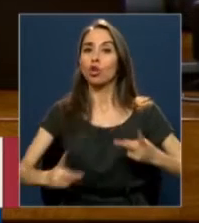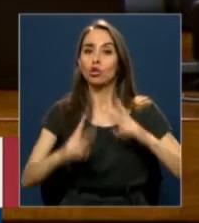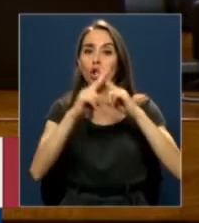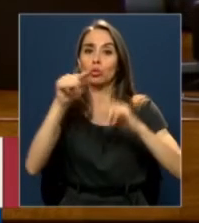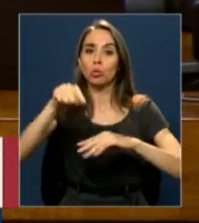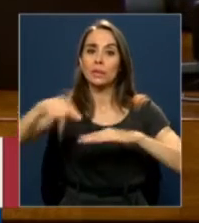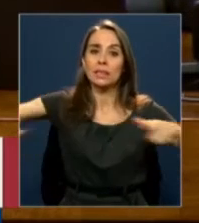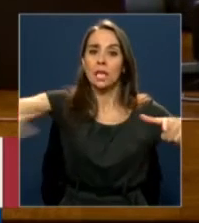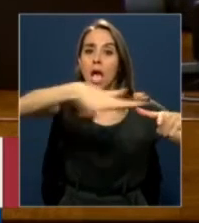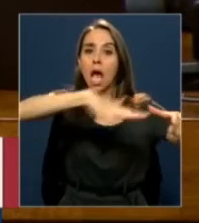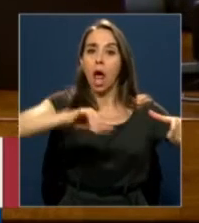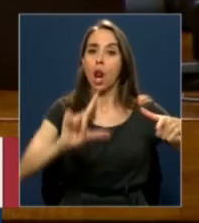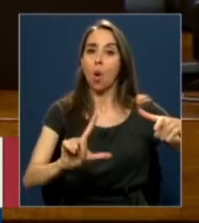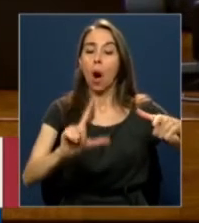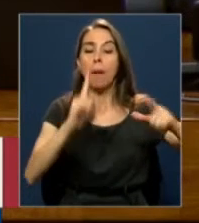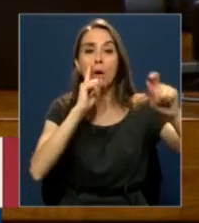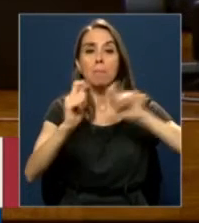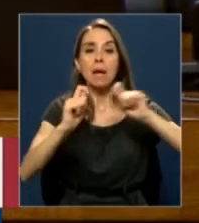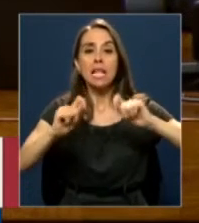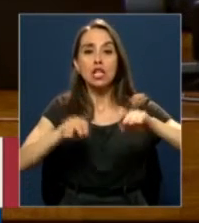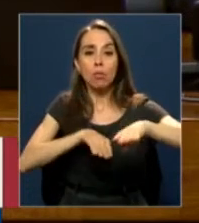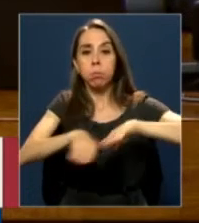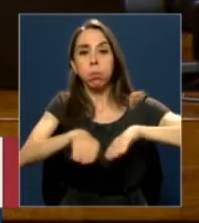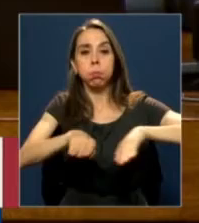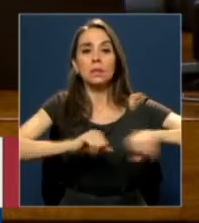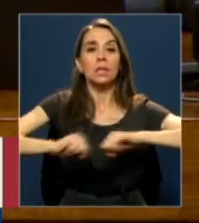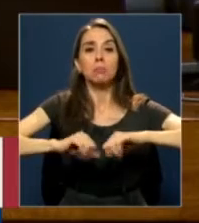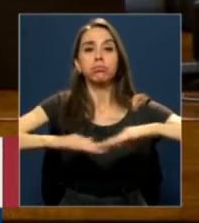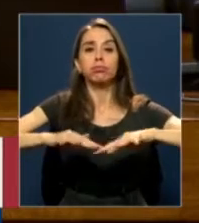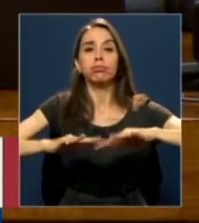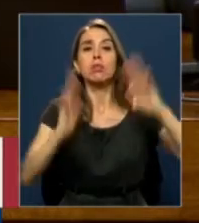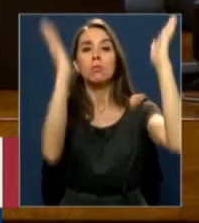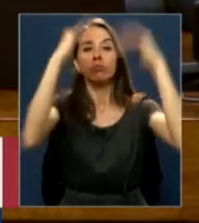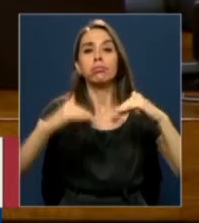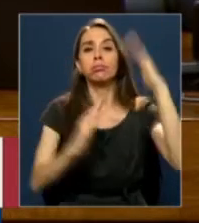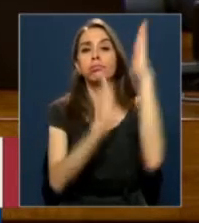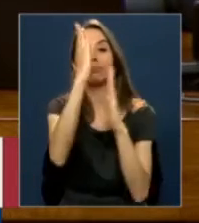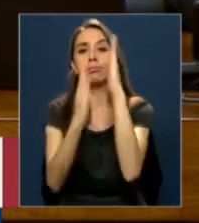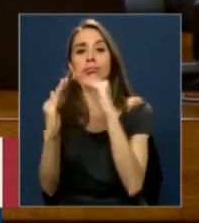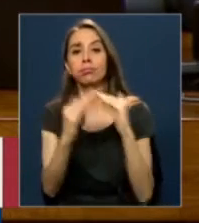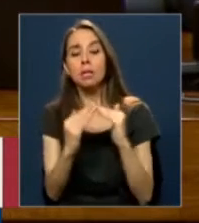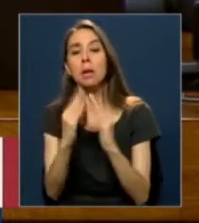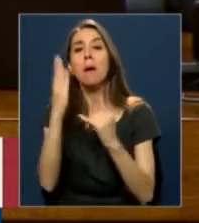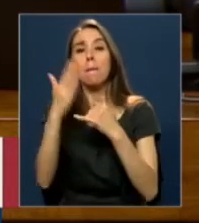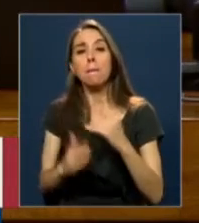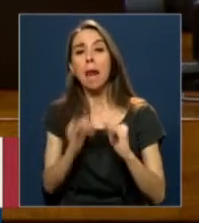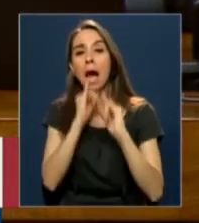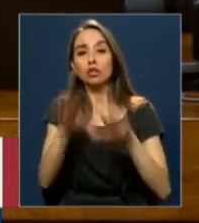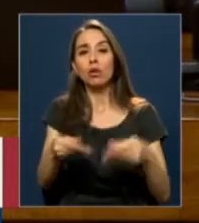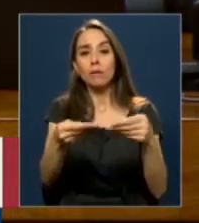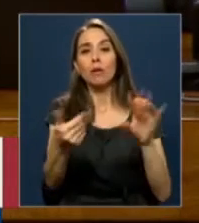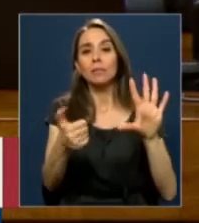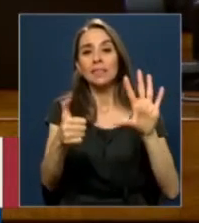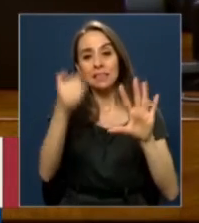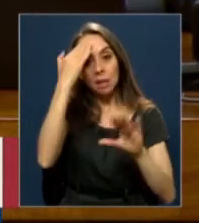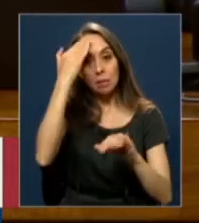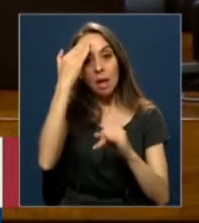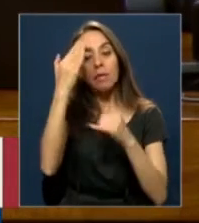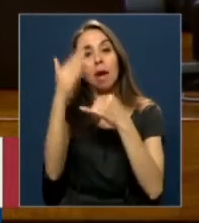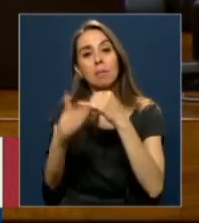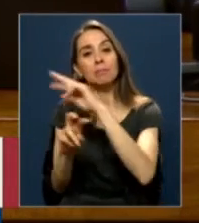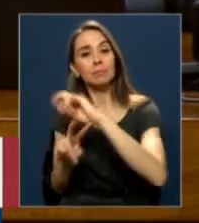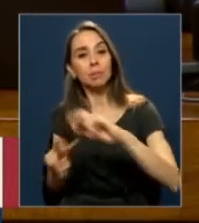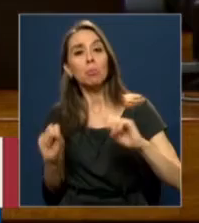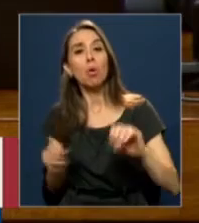Para el cumplimiento del propósito de la referida Comisión Especial, deberá rendir su informe en un plazo no superior a 90 días y para el desempeño de su mandato